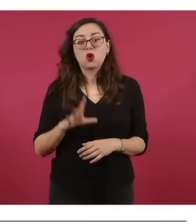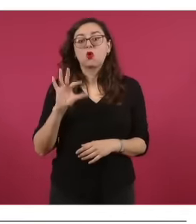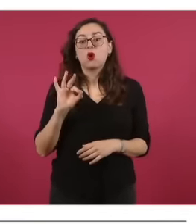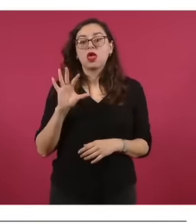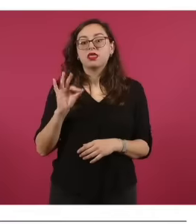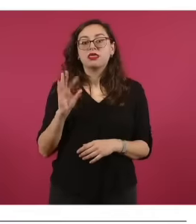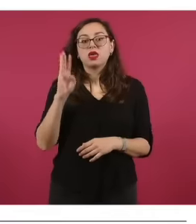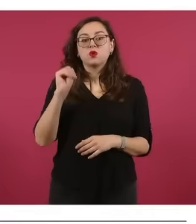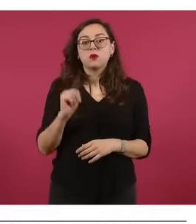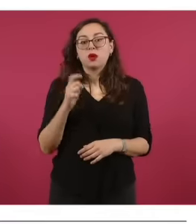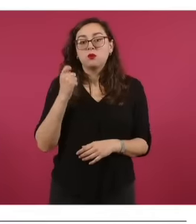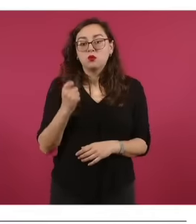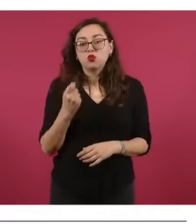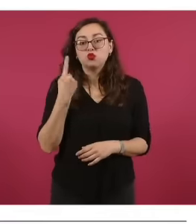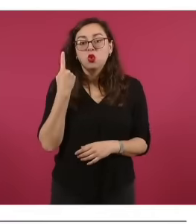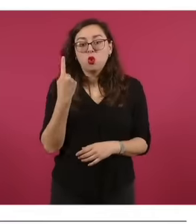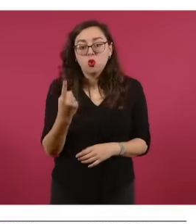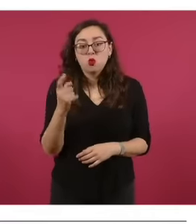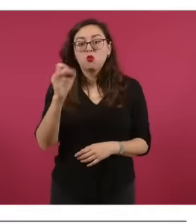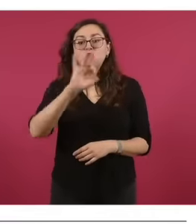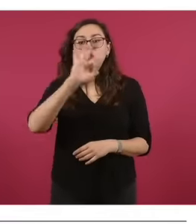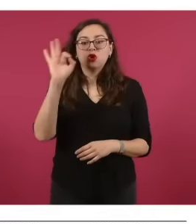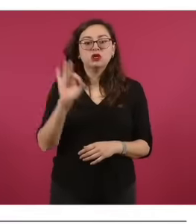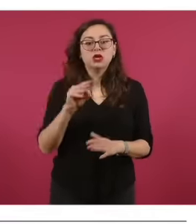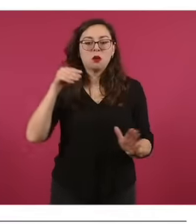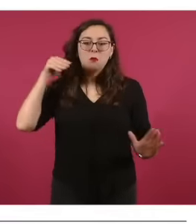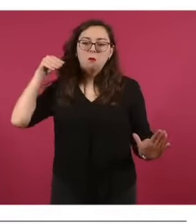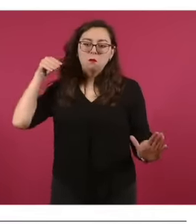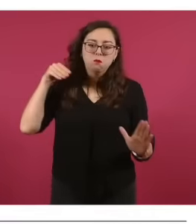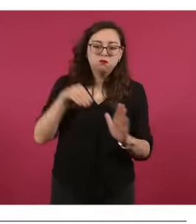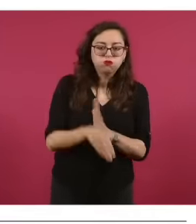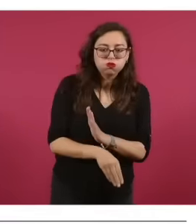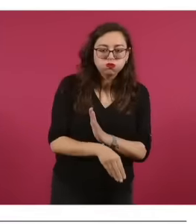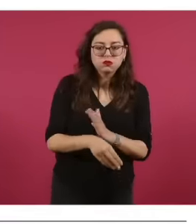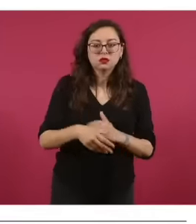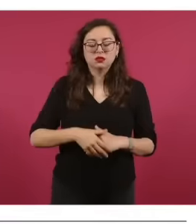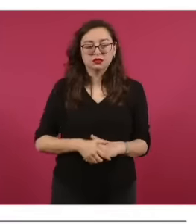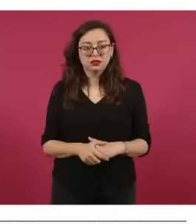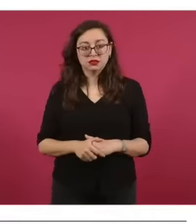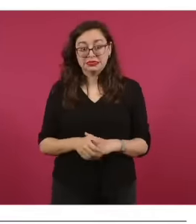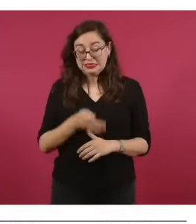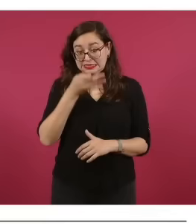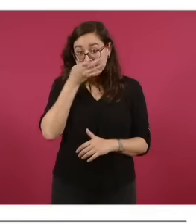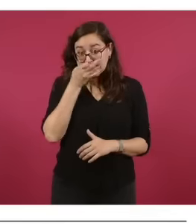49.1 fue la devaluación en su sexenio, casi 50.